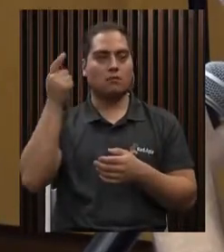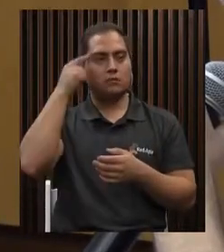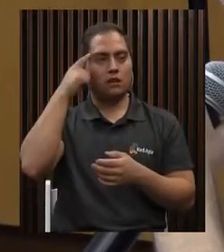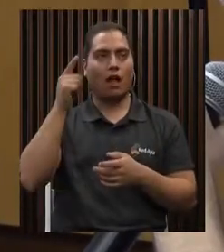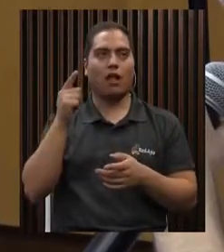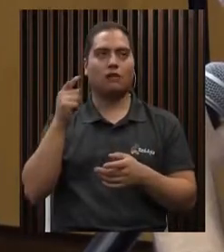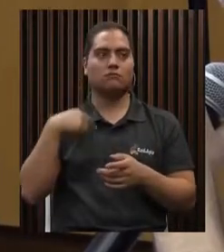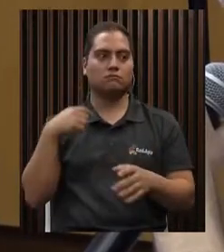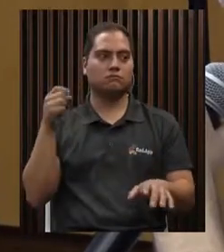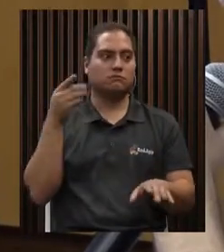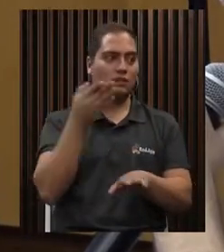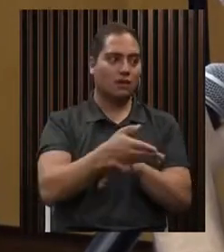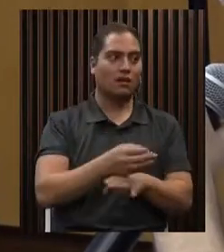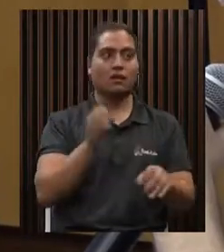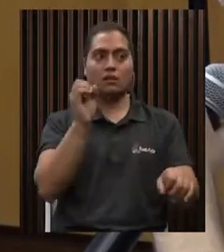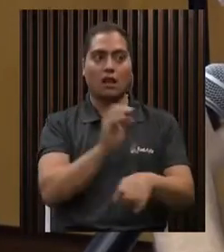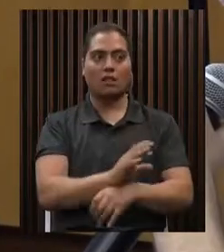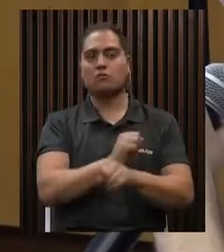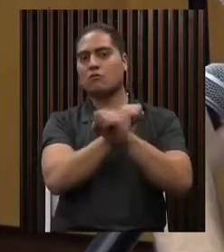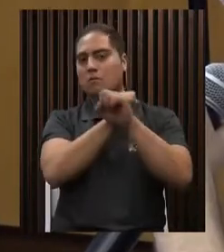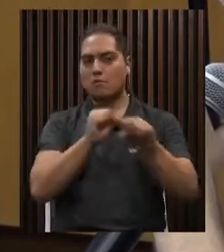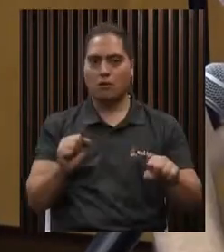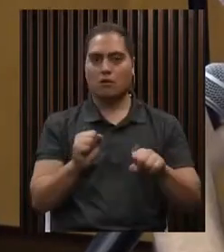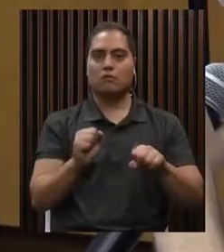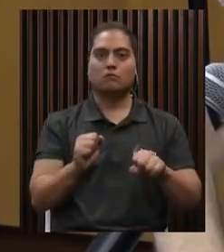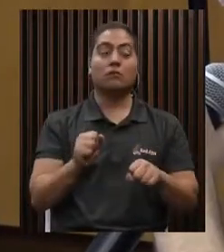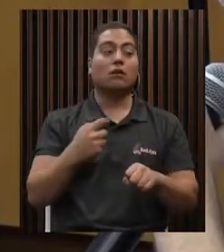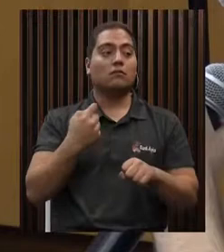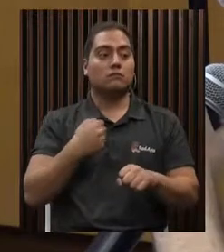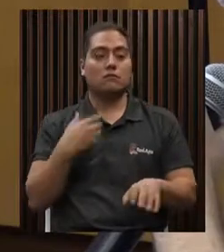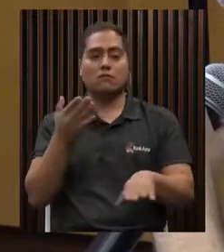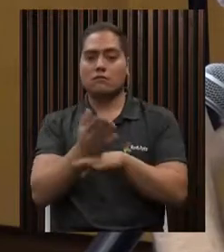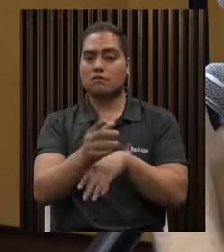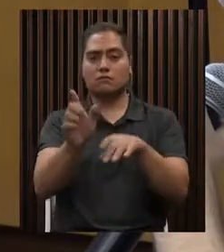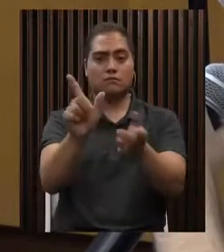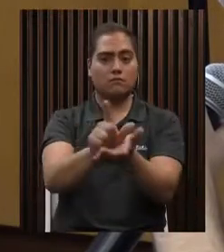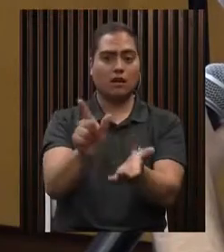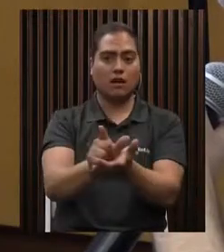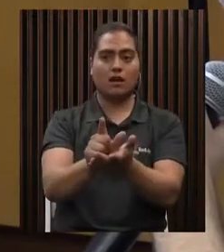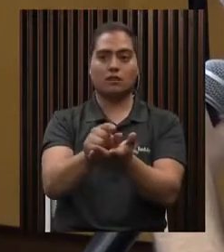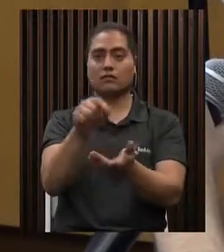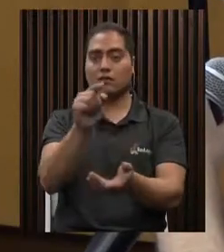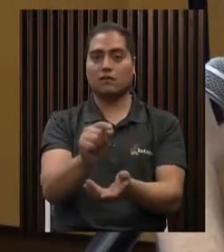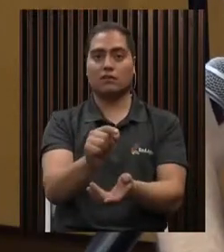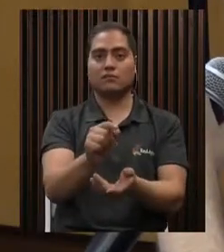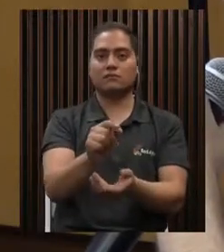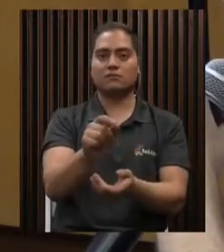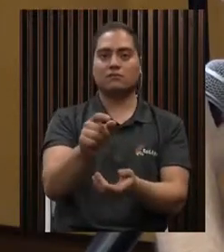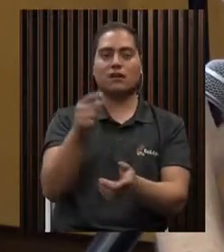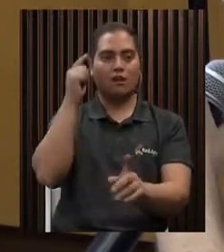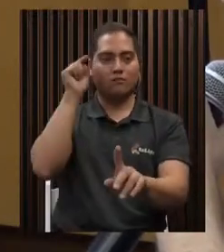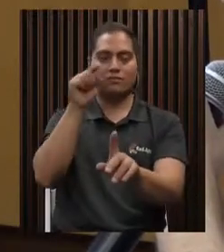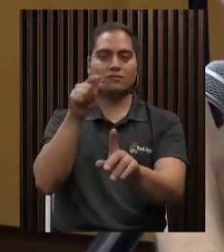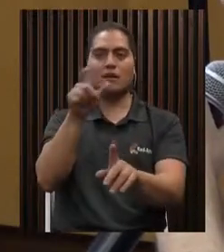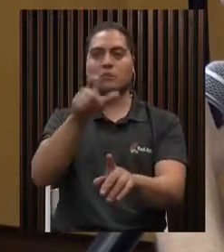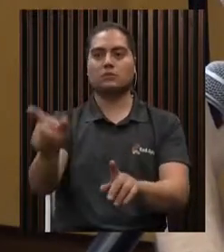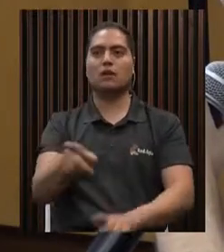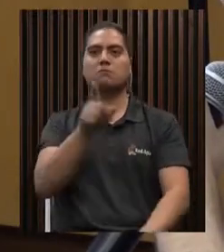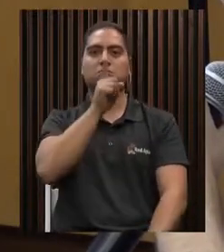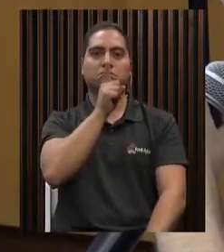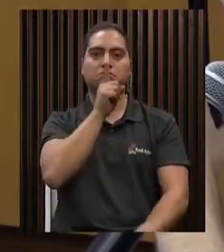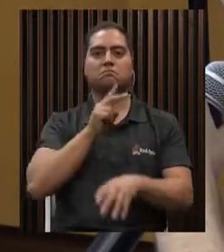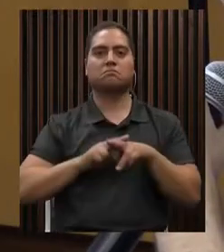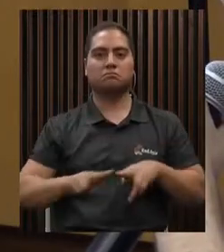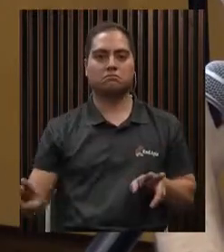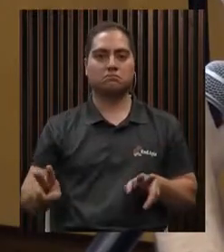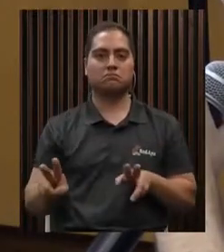no puedo ir a espacios donde la expectativa es que tenga que estar callado, tranquilo,